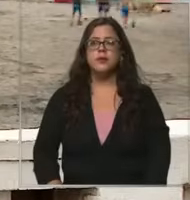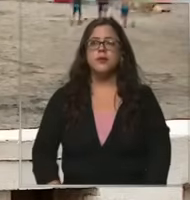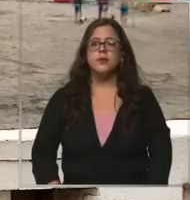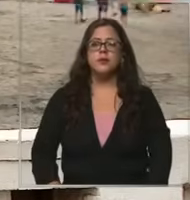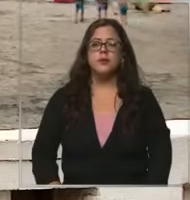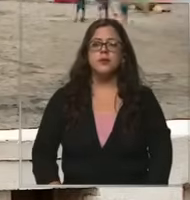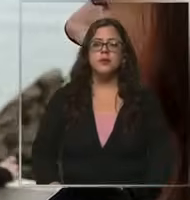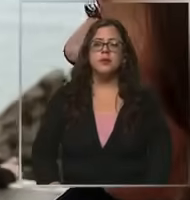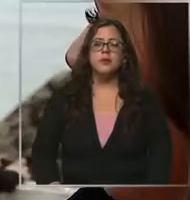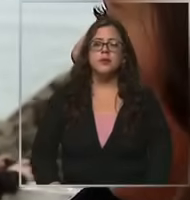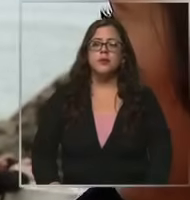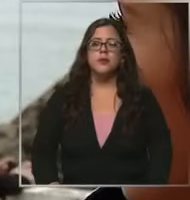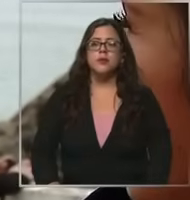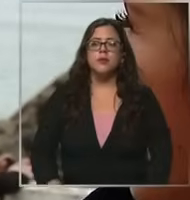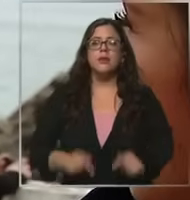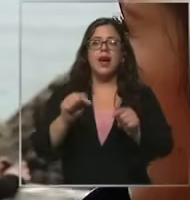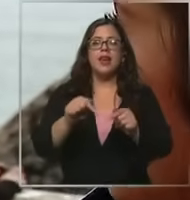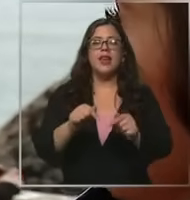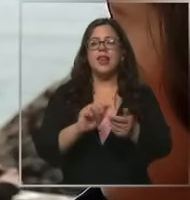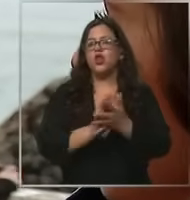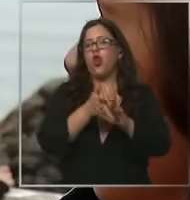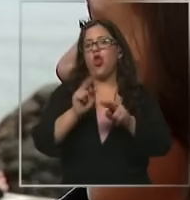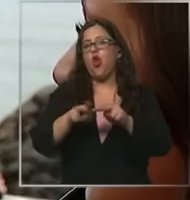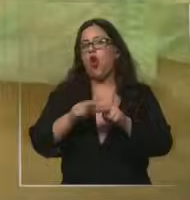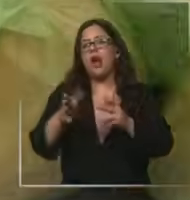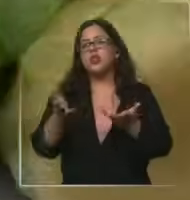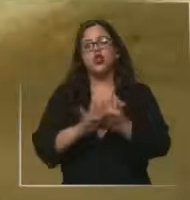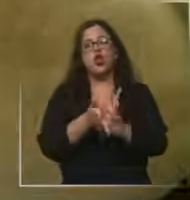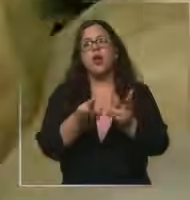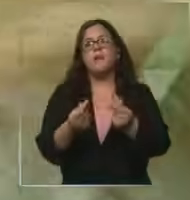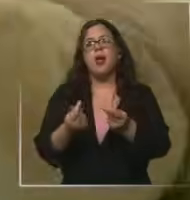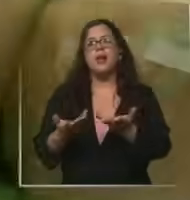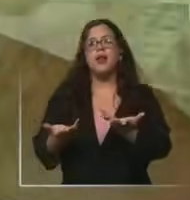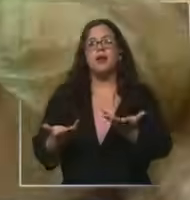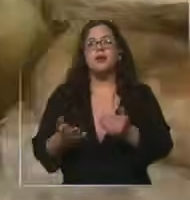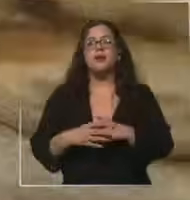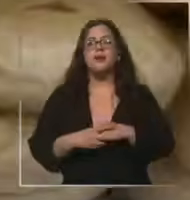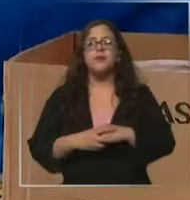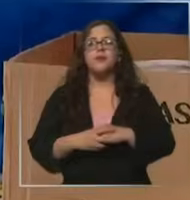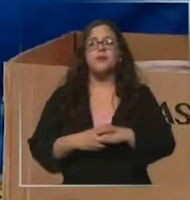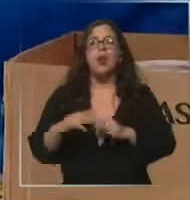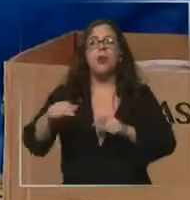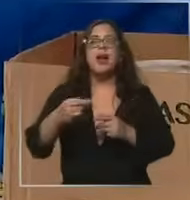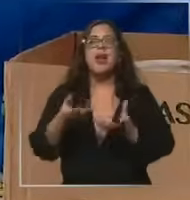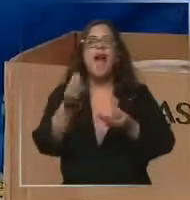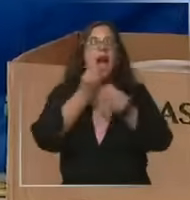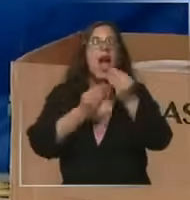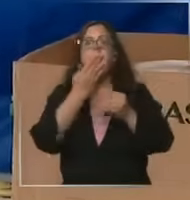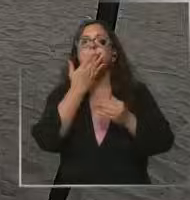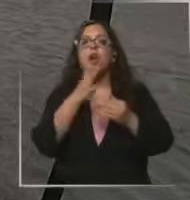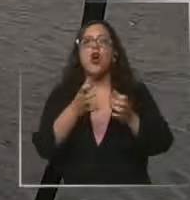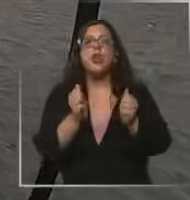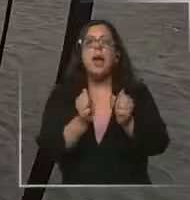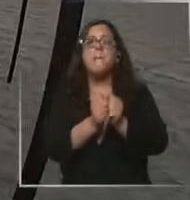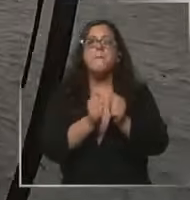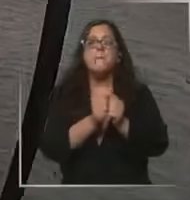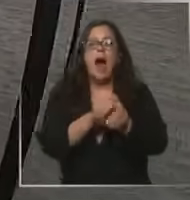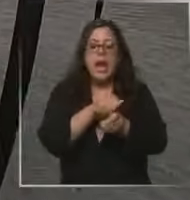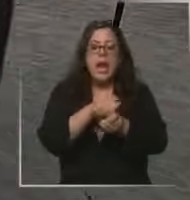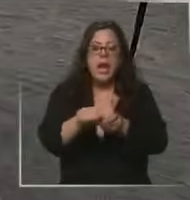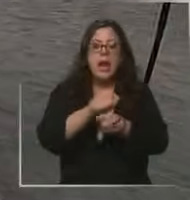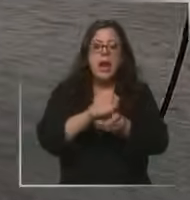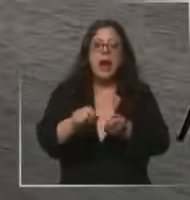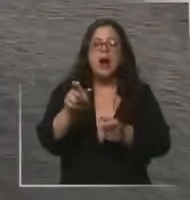Y nos falta, porque todo le hacen a todo. Todo es plata. Venga a la veranea Cartagena a comer el mejor pan amasado. Los comerciantes